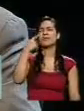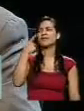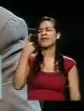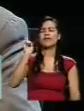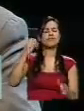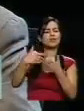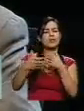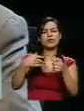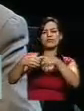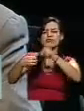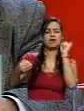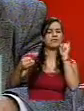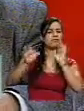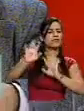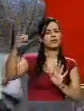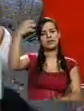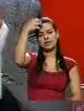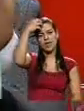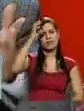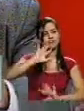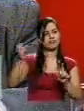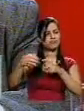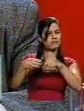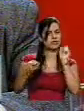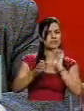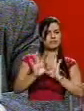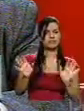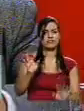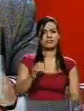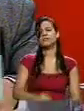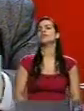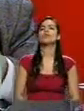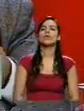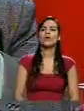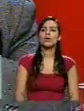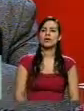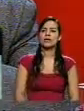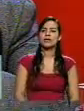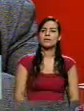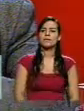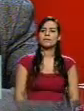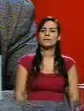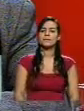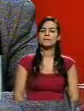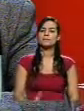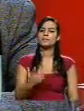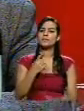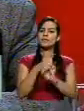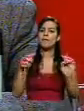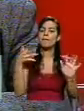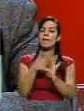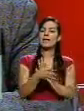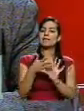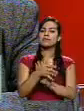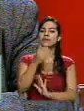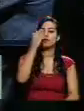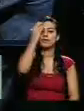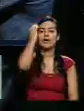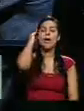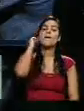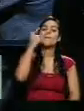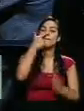aún utilizando subterfugios que era para defender los derechos de Fernando VII, porque él regresa en 1814 al trono.